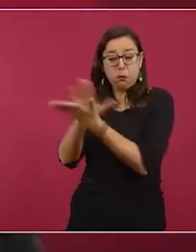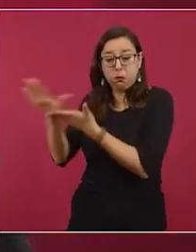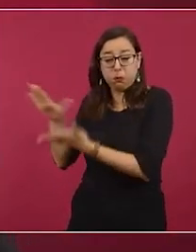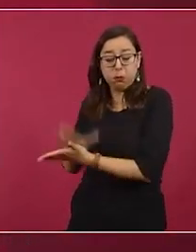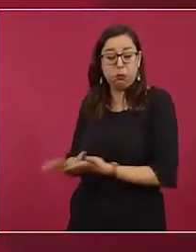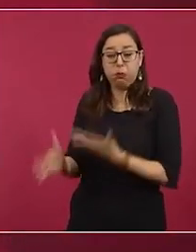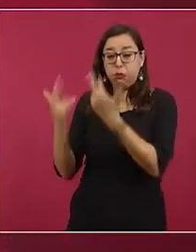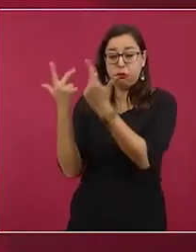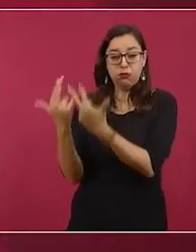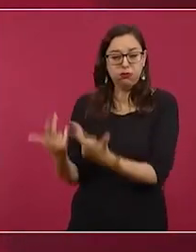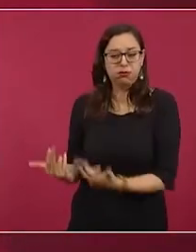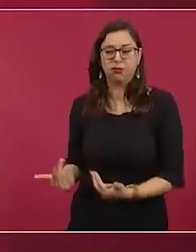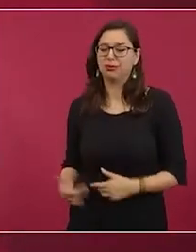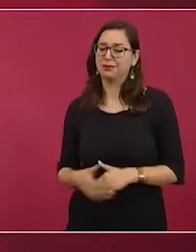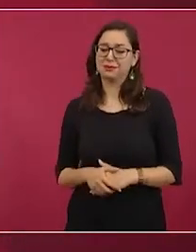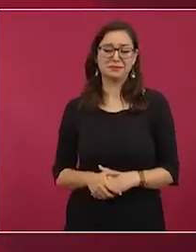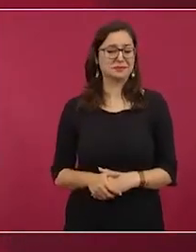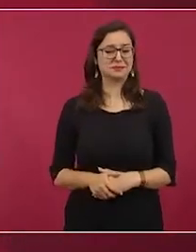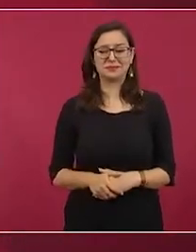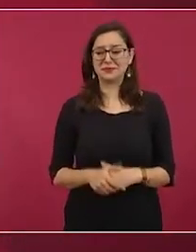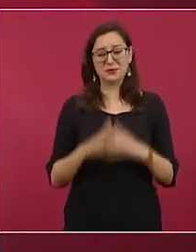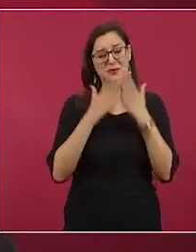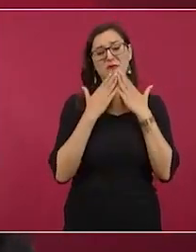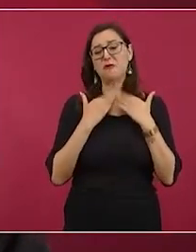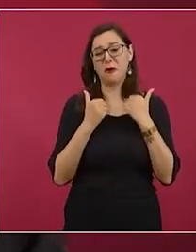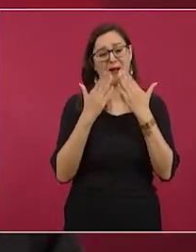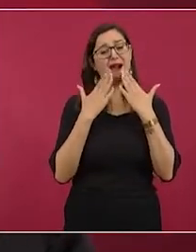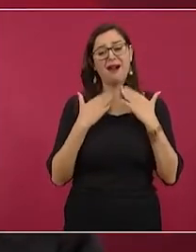es una brecha